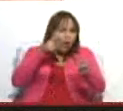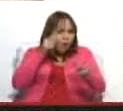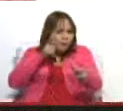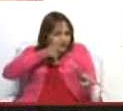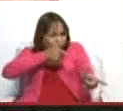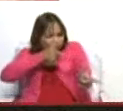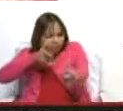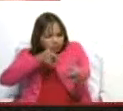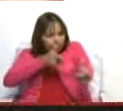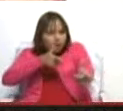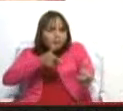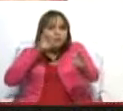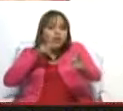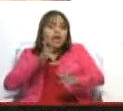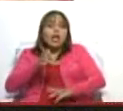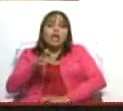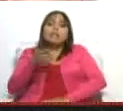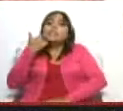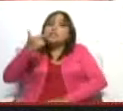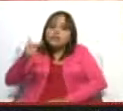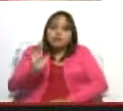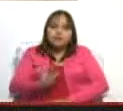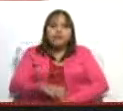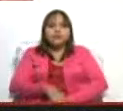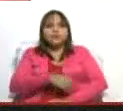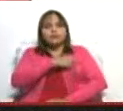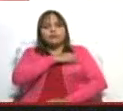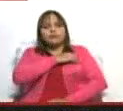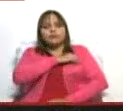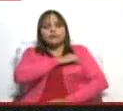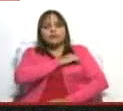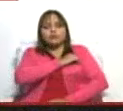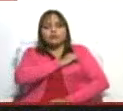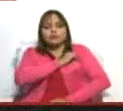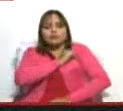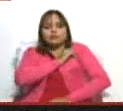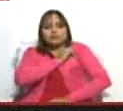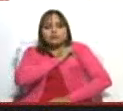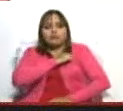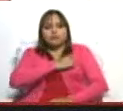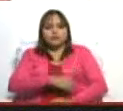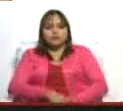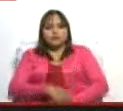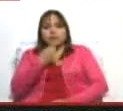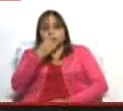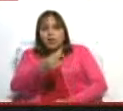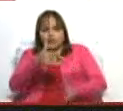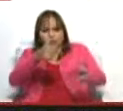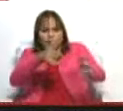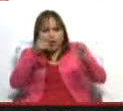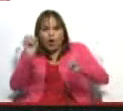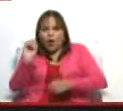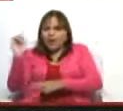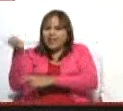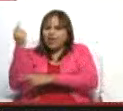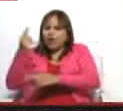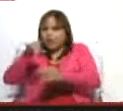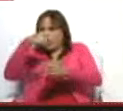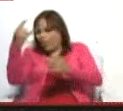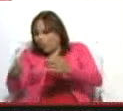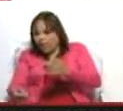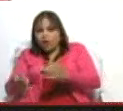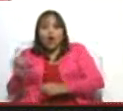no poner como ejemplo a otros, pero estoy seguro que de otros hay. un francotirador, un helicóptero, un francotirador, murió